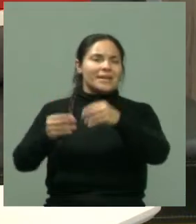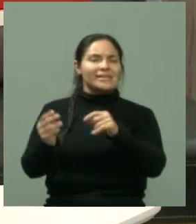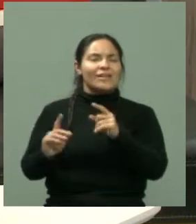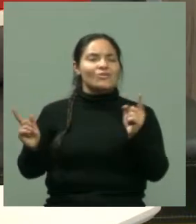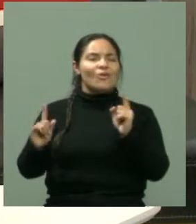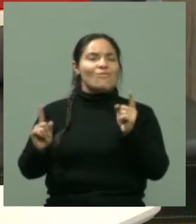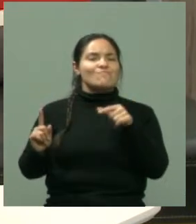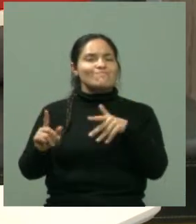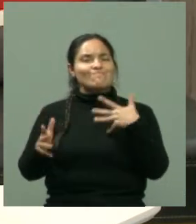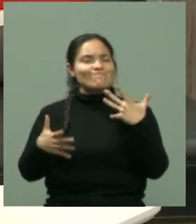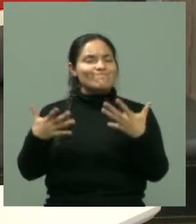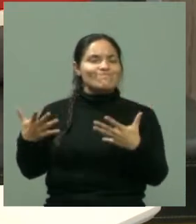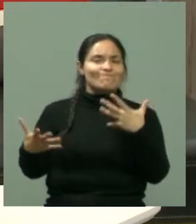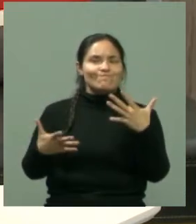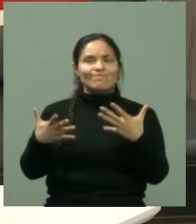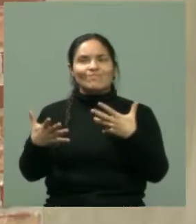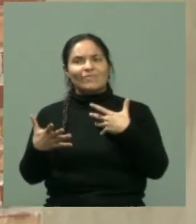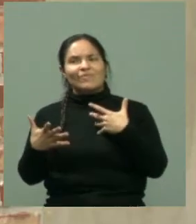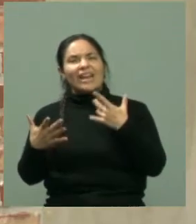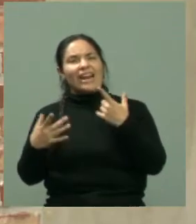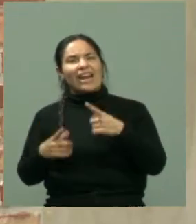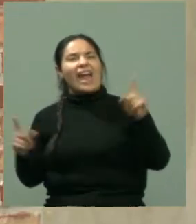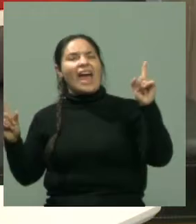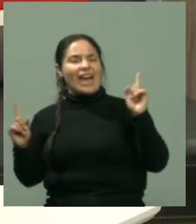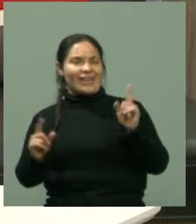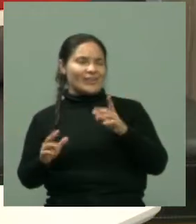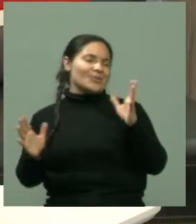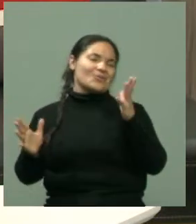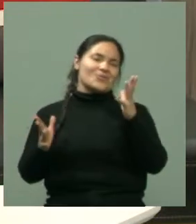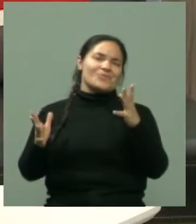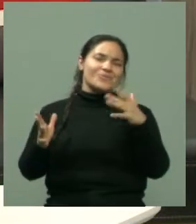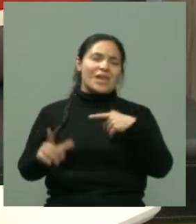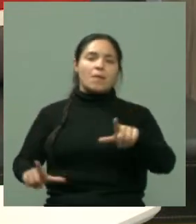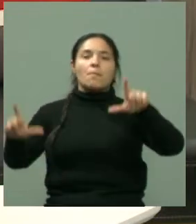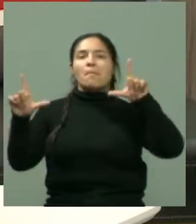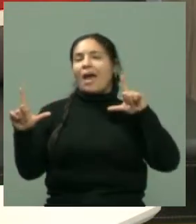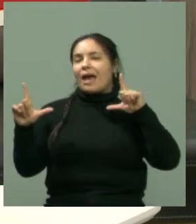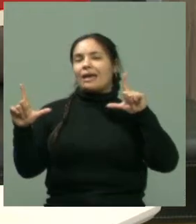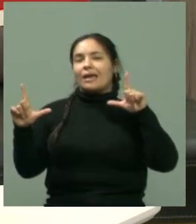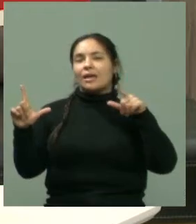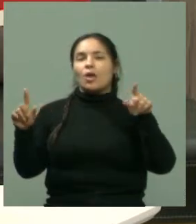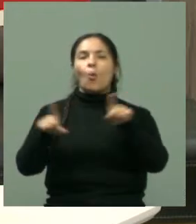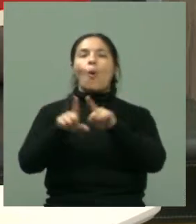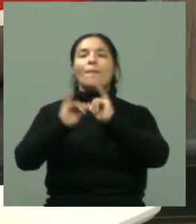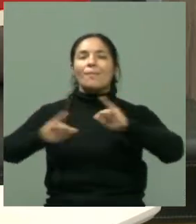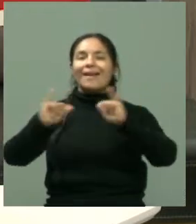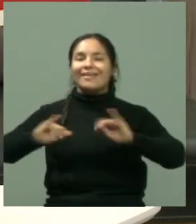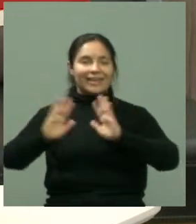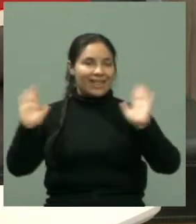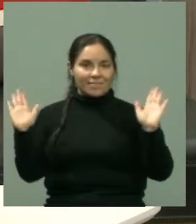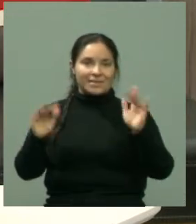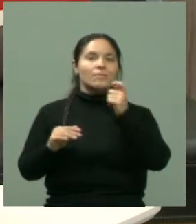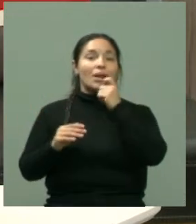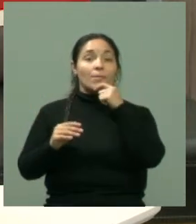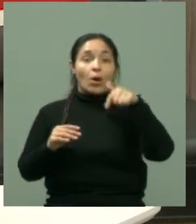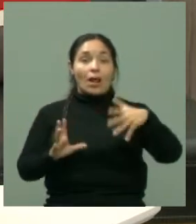poco... Una cuestión de imagen. Sí, claro, es una cuestión a veces de imagen, de marketing. Por ejemplo, a veces las botellas